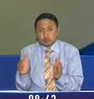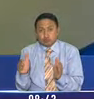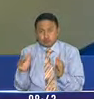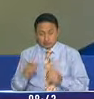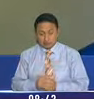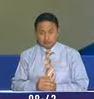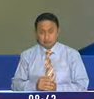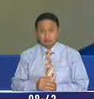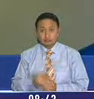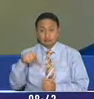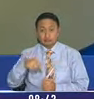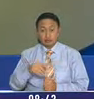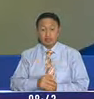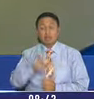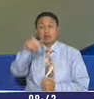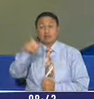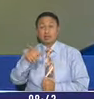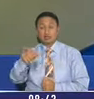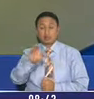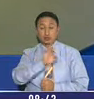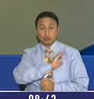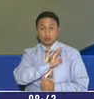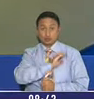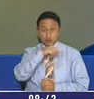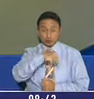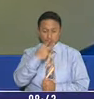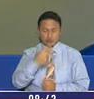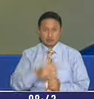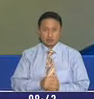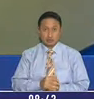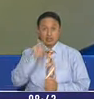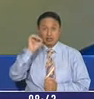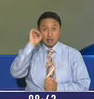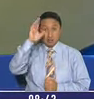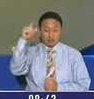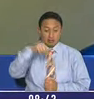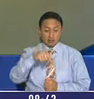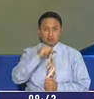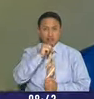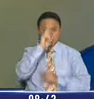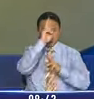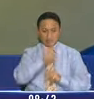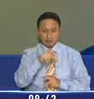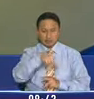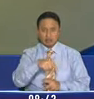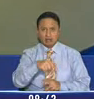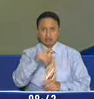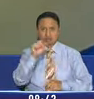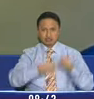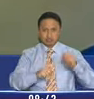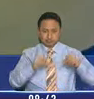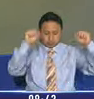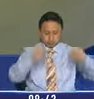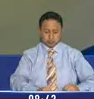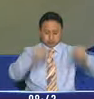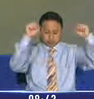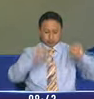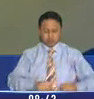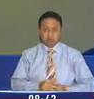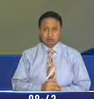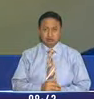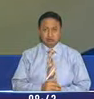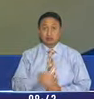que estaba bajo tendencia de esta persona que, como se pudo ver en el video, estaba infringiéndole sufrimiento mediante